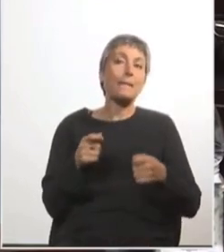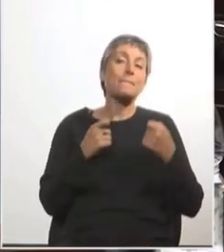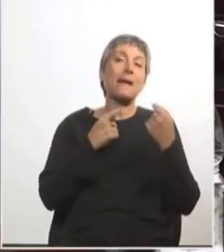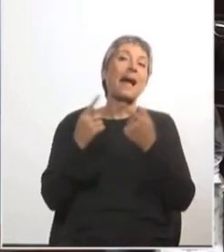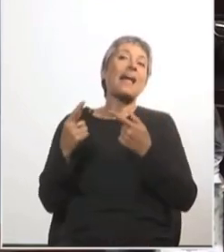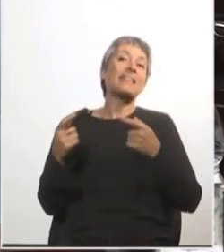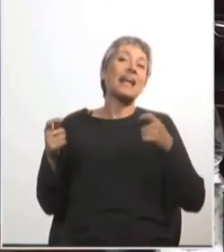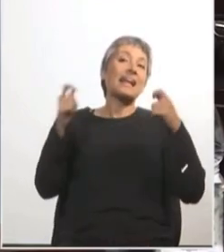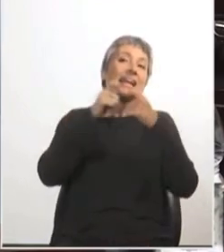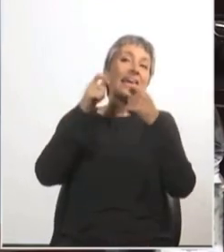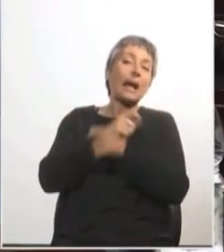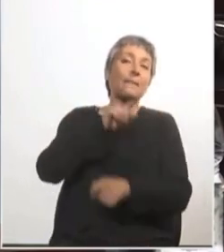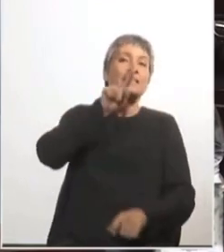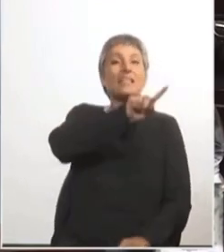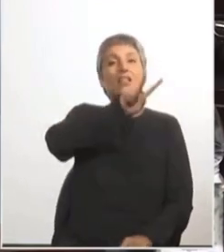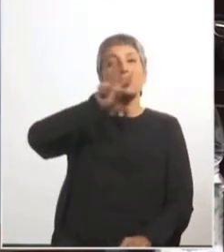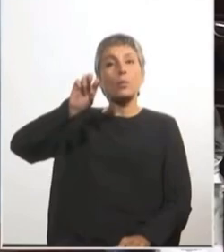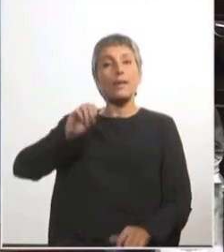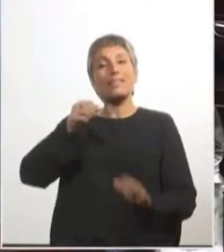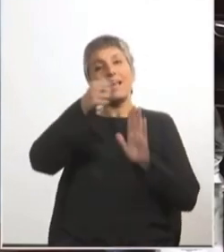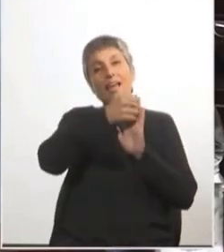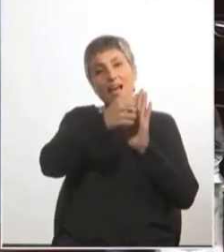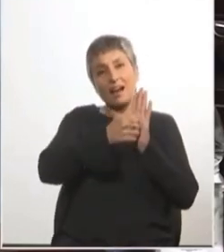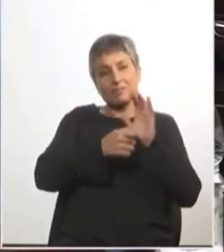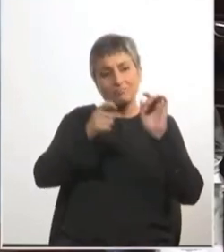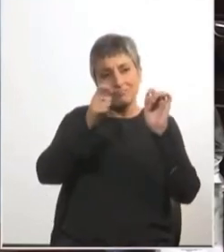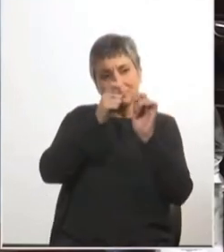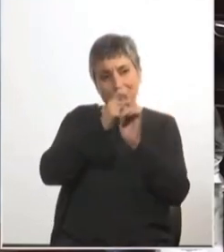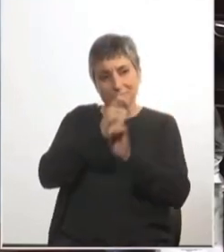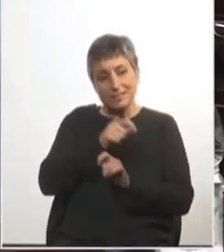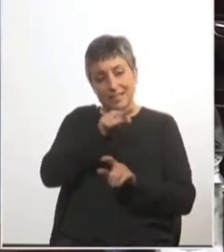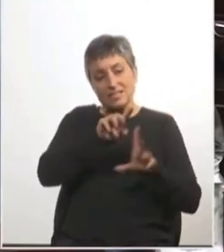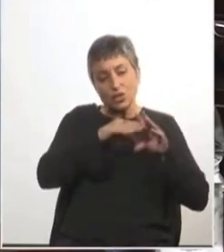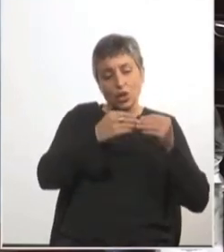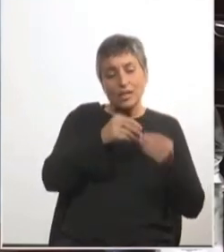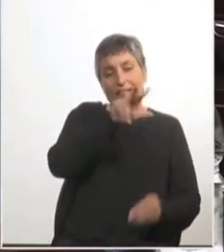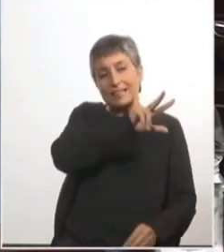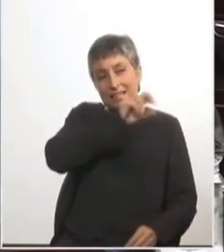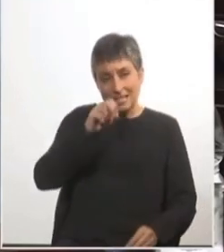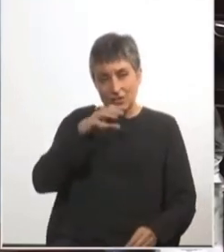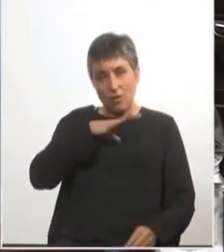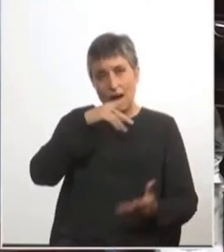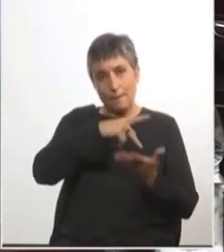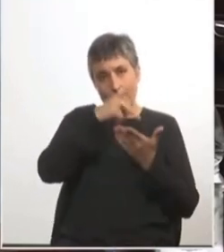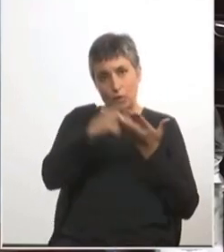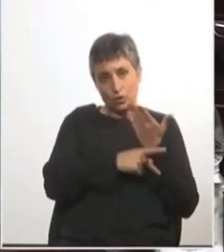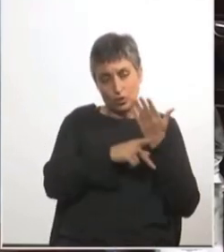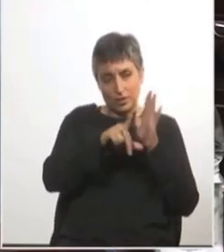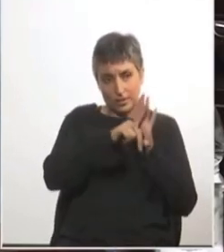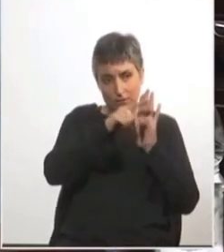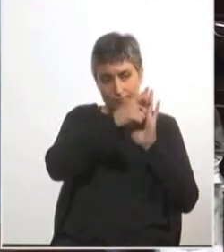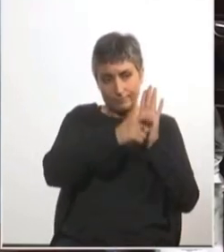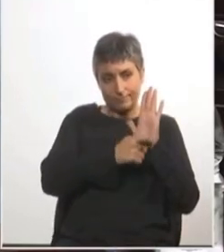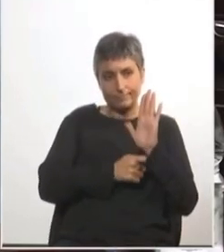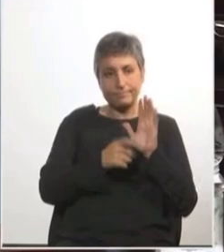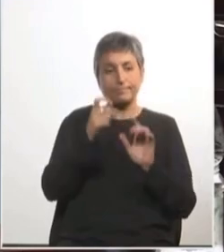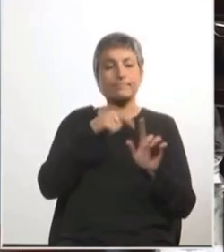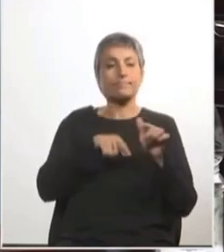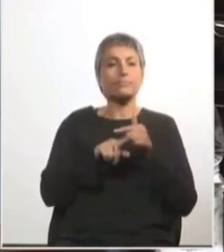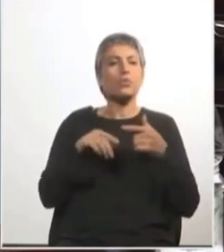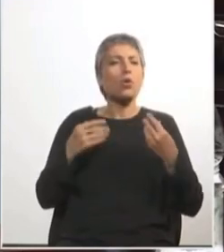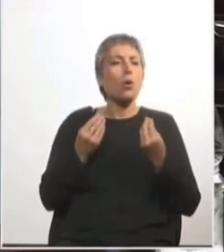cambio en 120 artículos de los 300 que tiene este proyecto. ¿Cómo